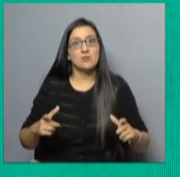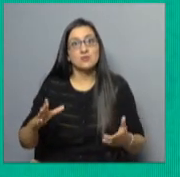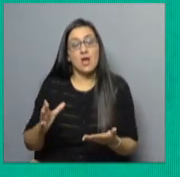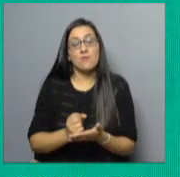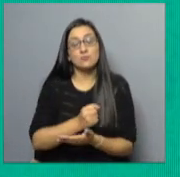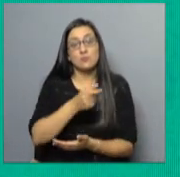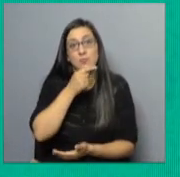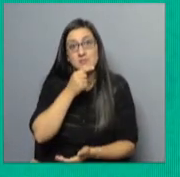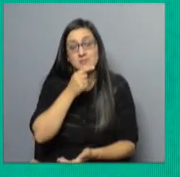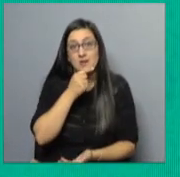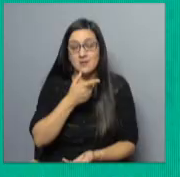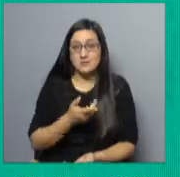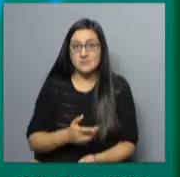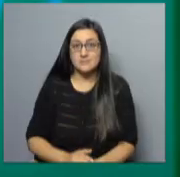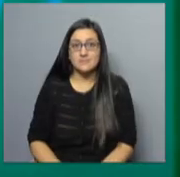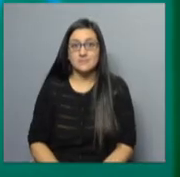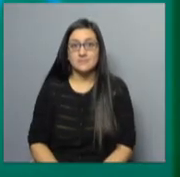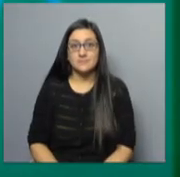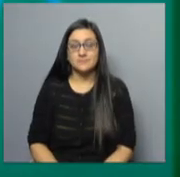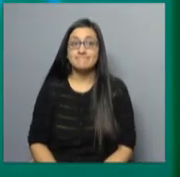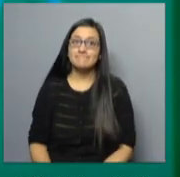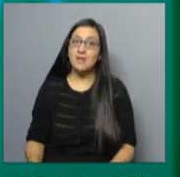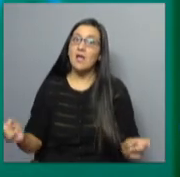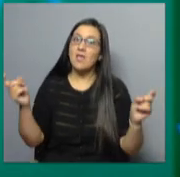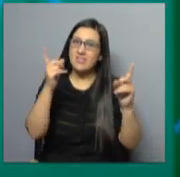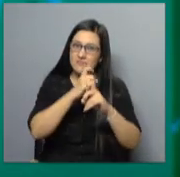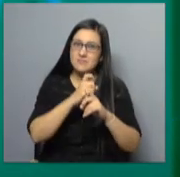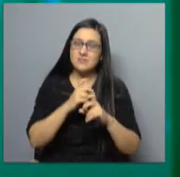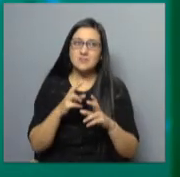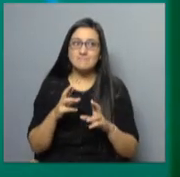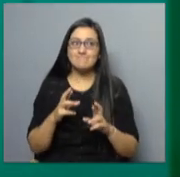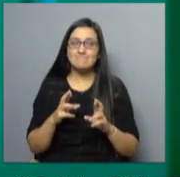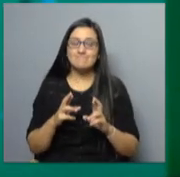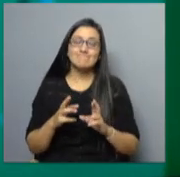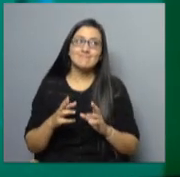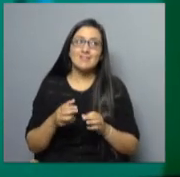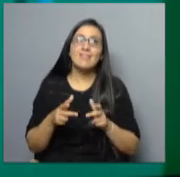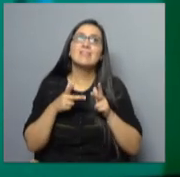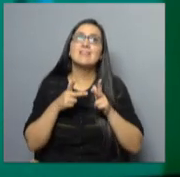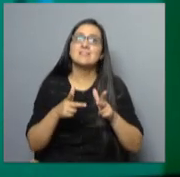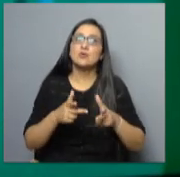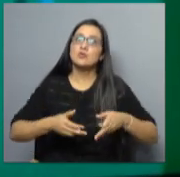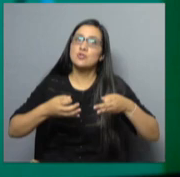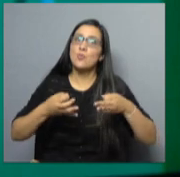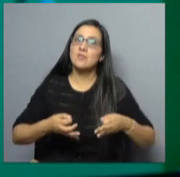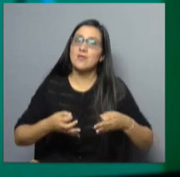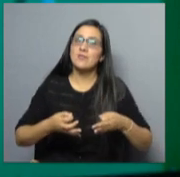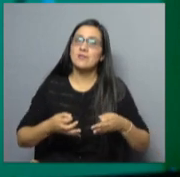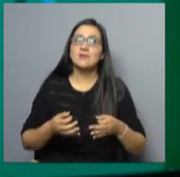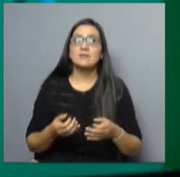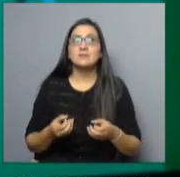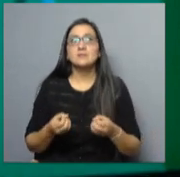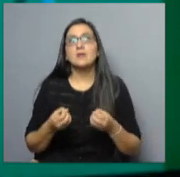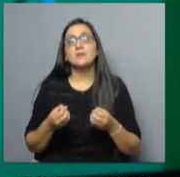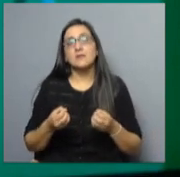agrave se pronuncia es difícil digamos definirlo con precisión el alcance si estamos ante